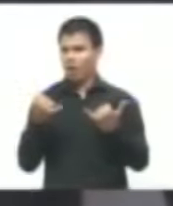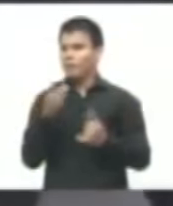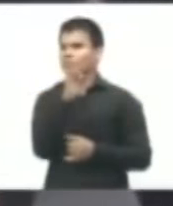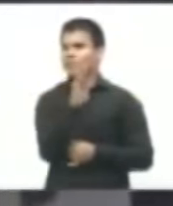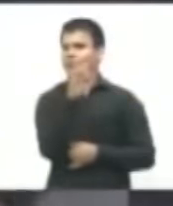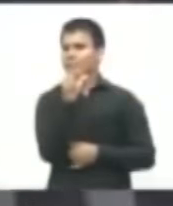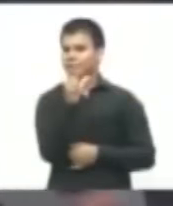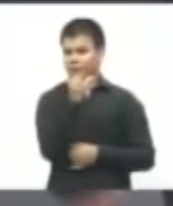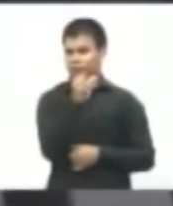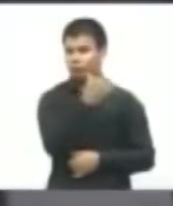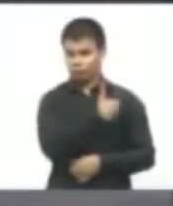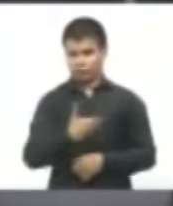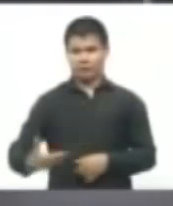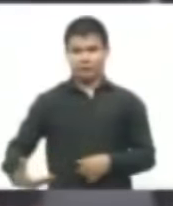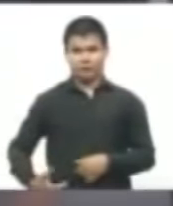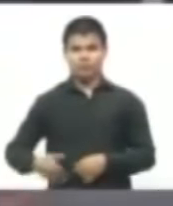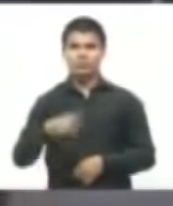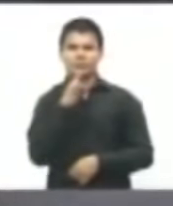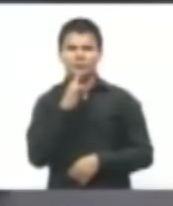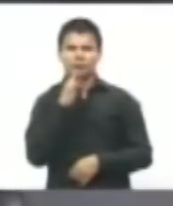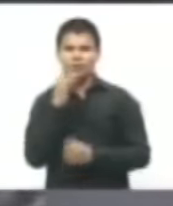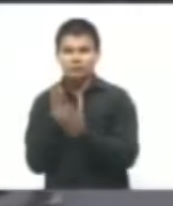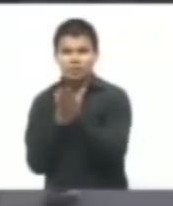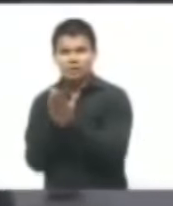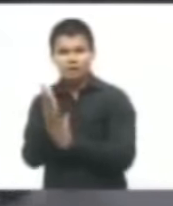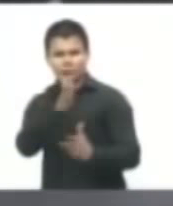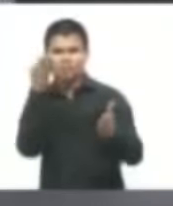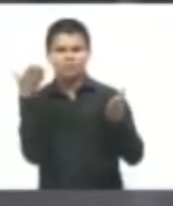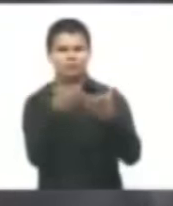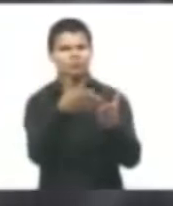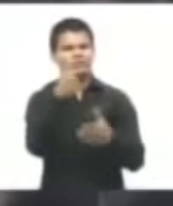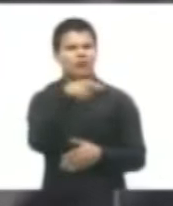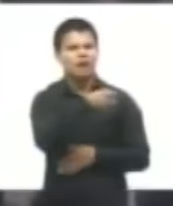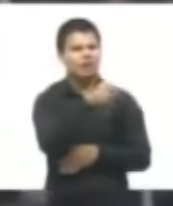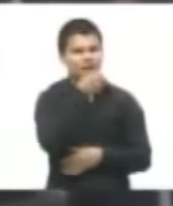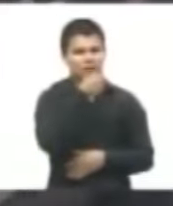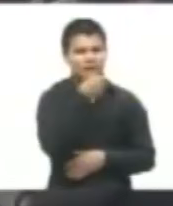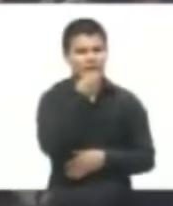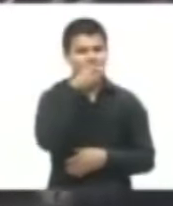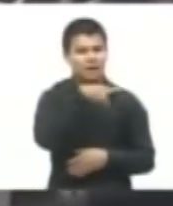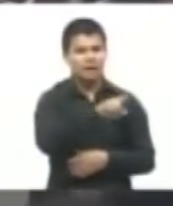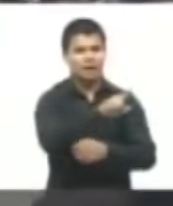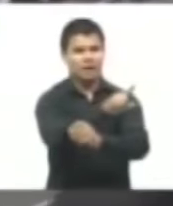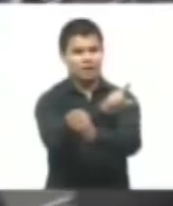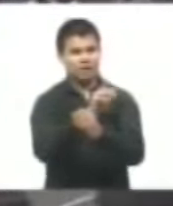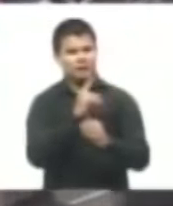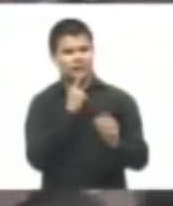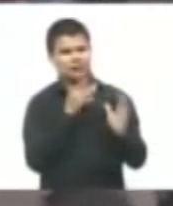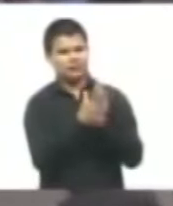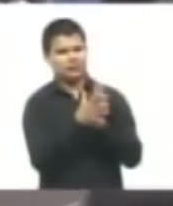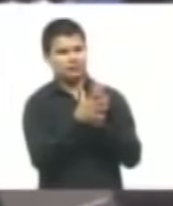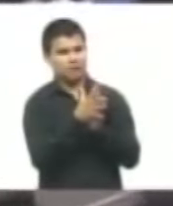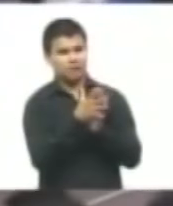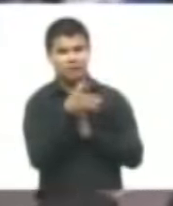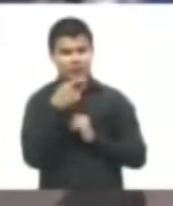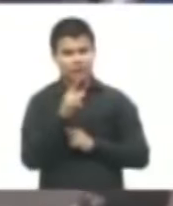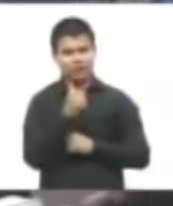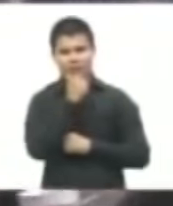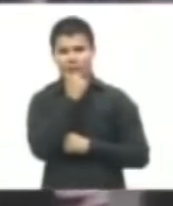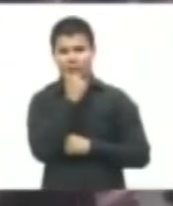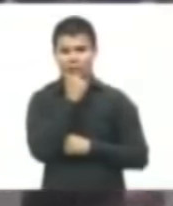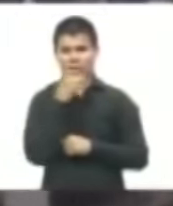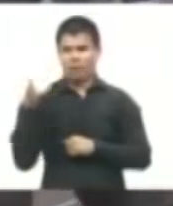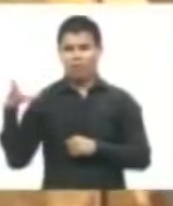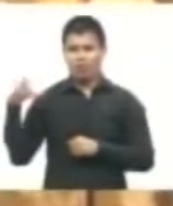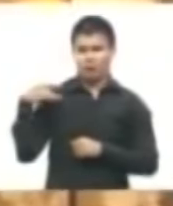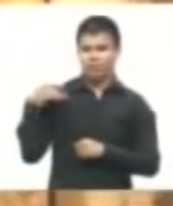de un periodista del portal de noticias Daily Mail por haber afirmado que ella era una refinada dama de compañía. La primera dama junto